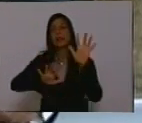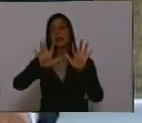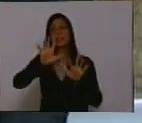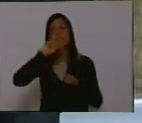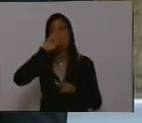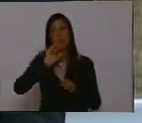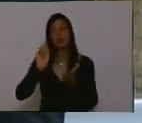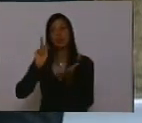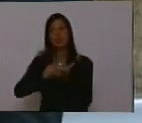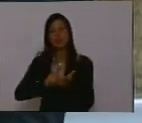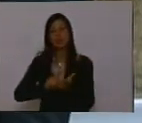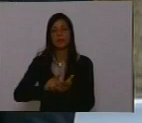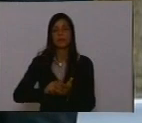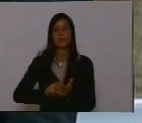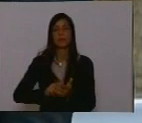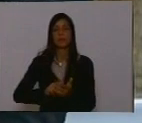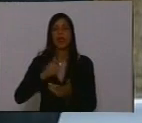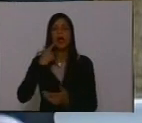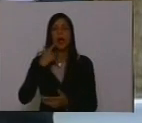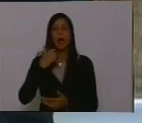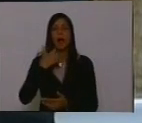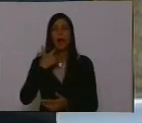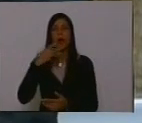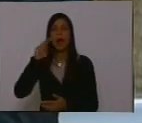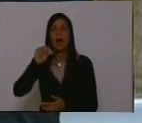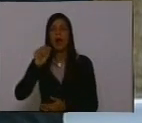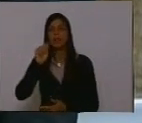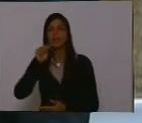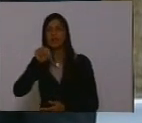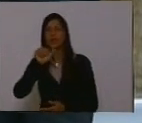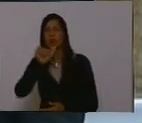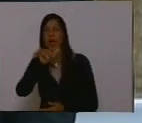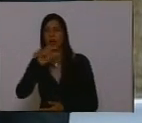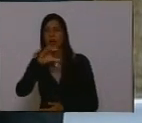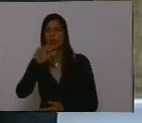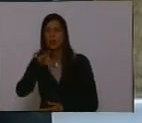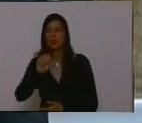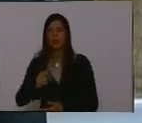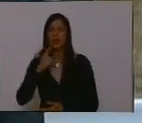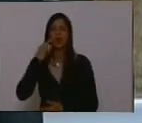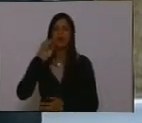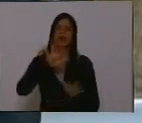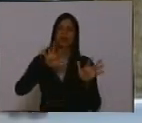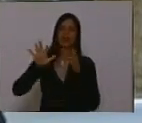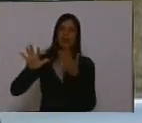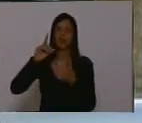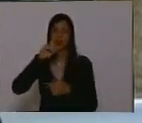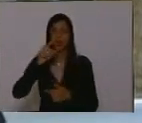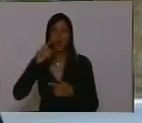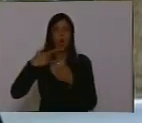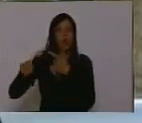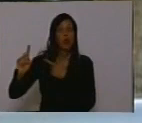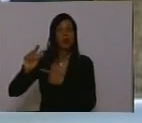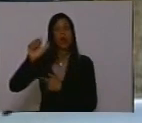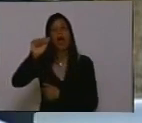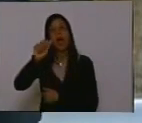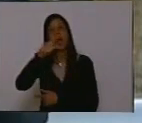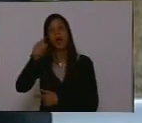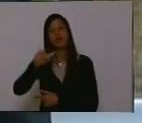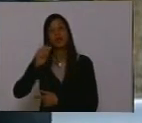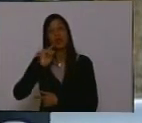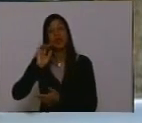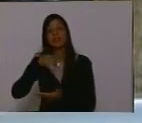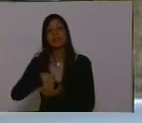Ayacucho, 14 años. Anzuategui, 16 años. Y un hecho muy